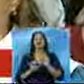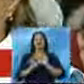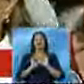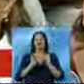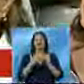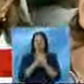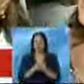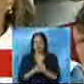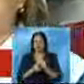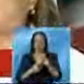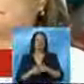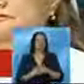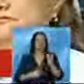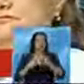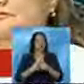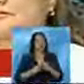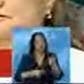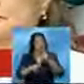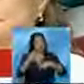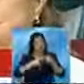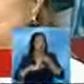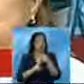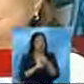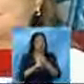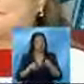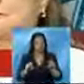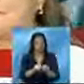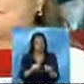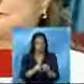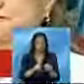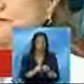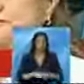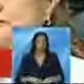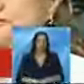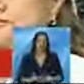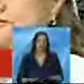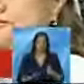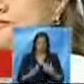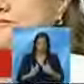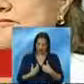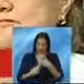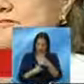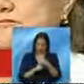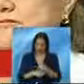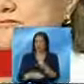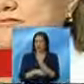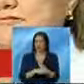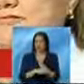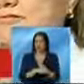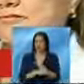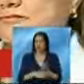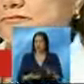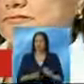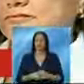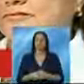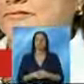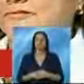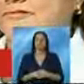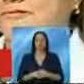de exportadores de calzado alrededor de eso, y tener en el mismo instituto